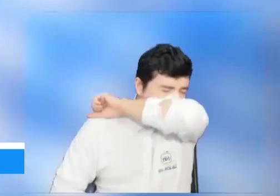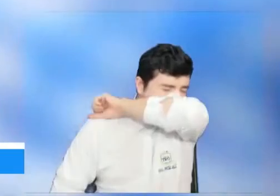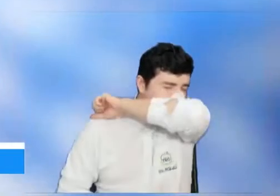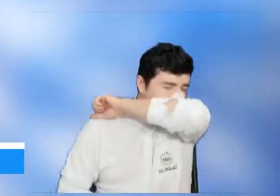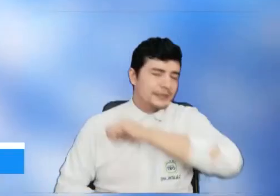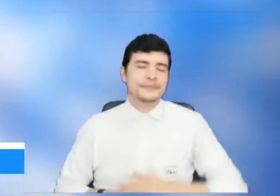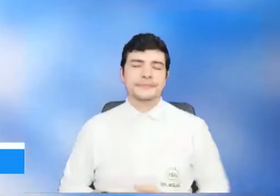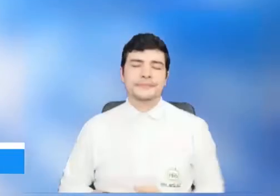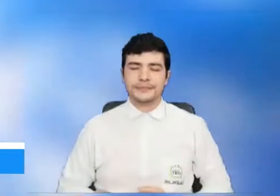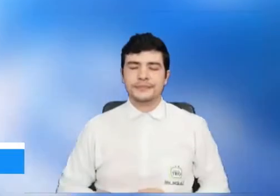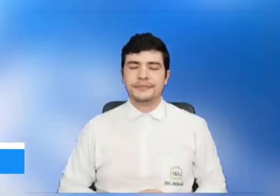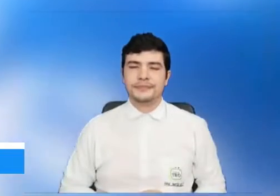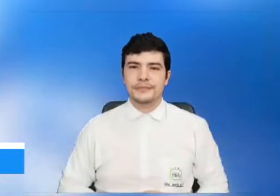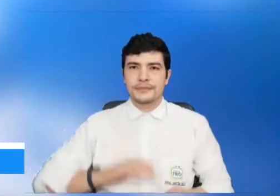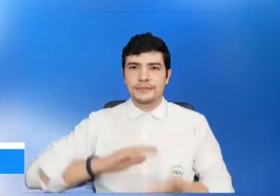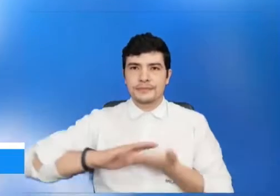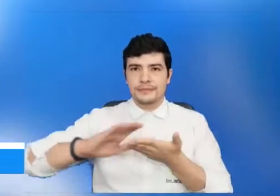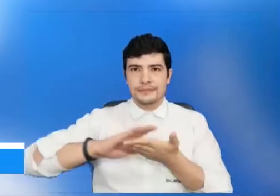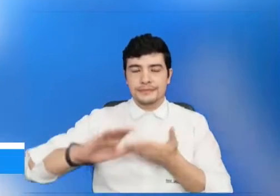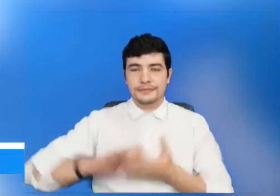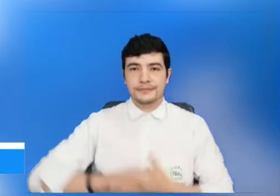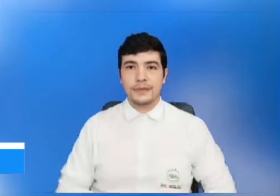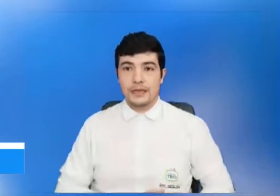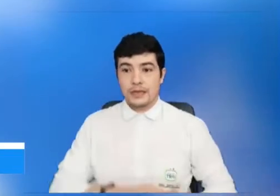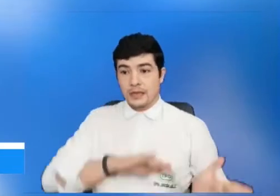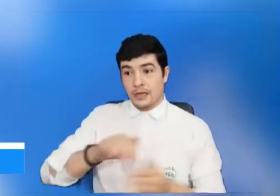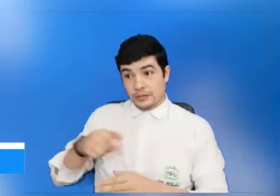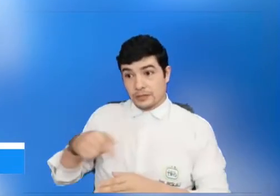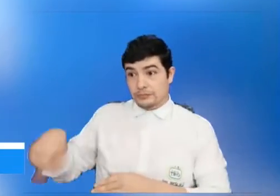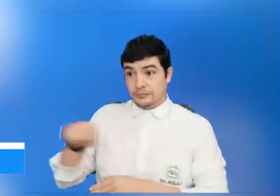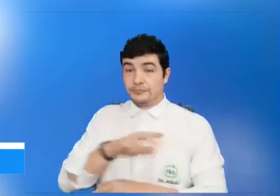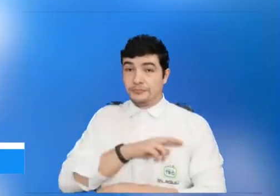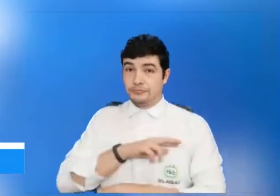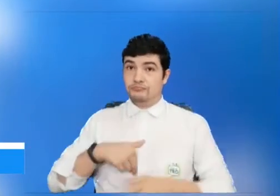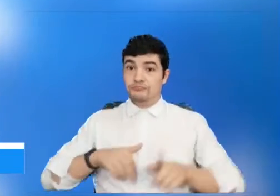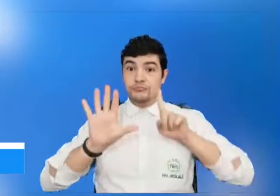requieran. Para comunicarse con nosotros lo hacen a través del WhatsApp